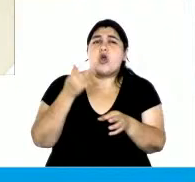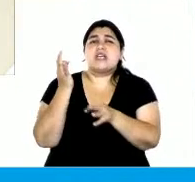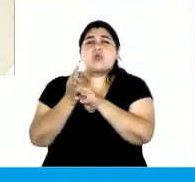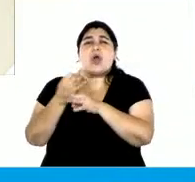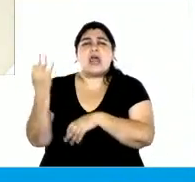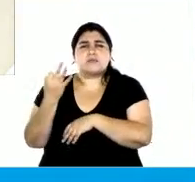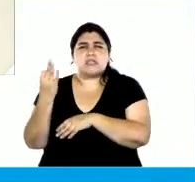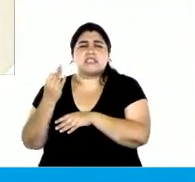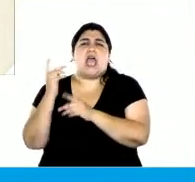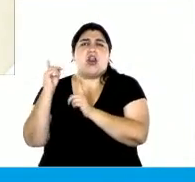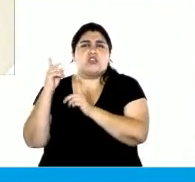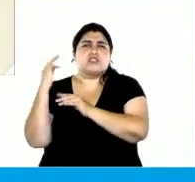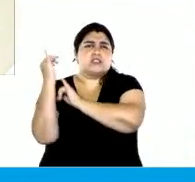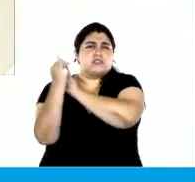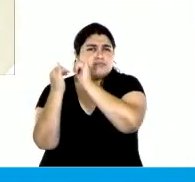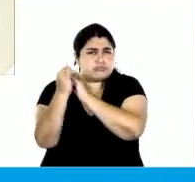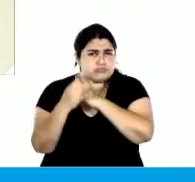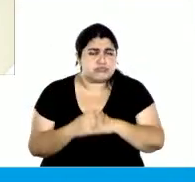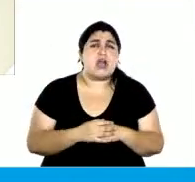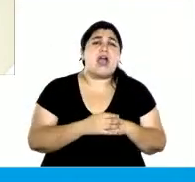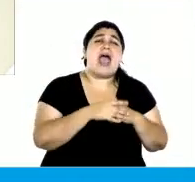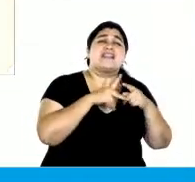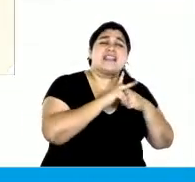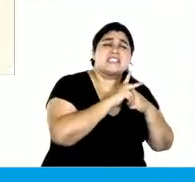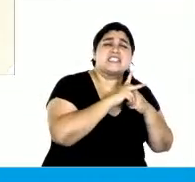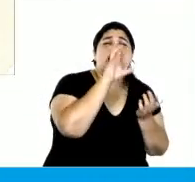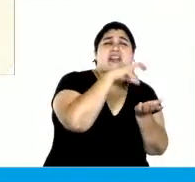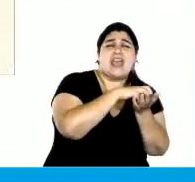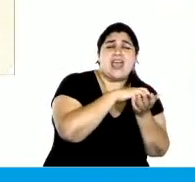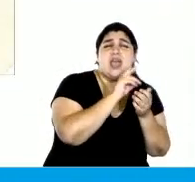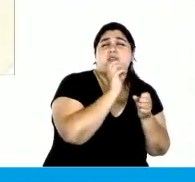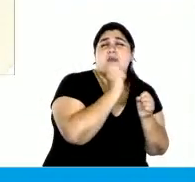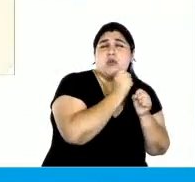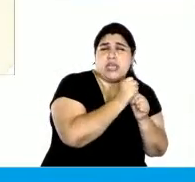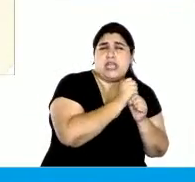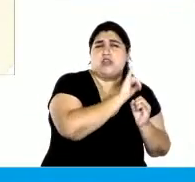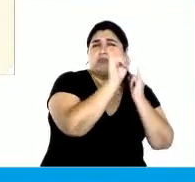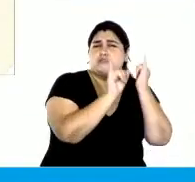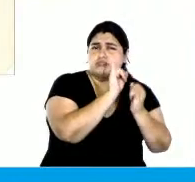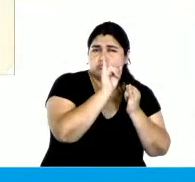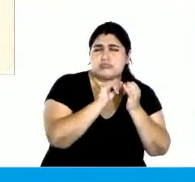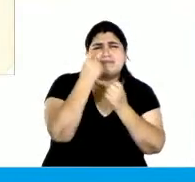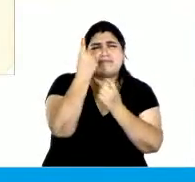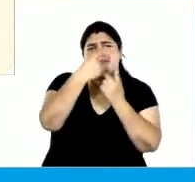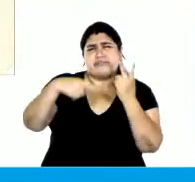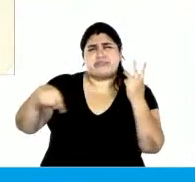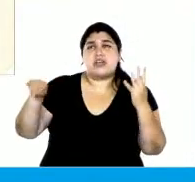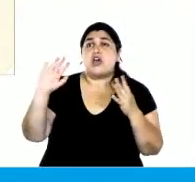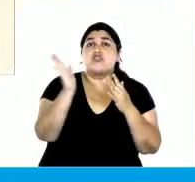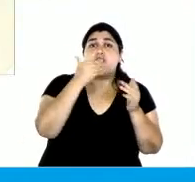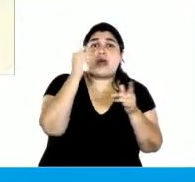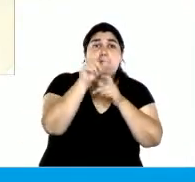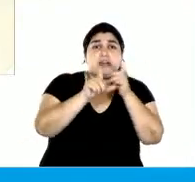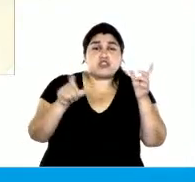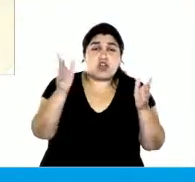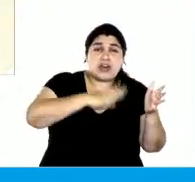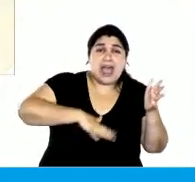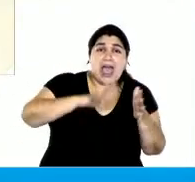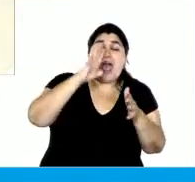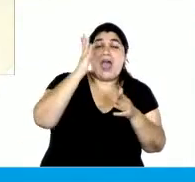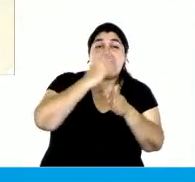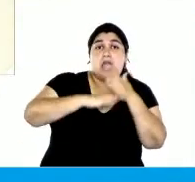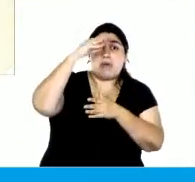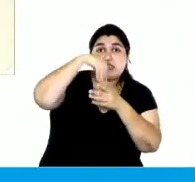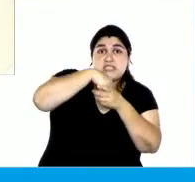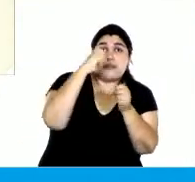especiales, los miembros de los talleres protegidos, las y los profesionales de los centros de días, todas las personas que trabajan en el campo de discapacidad van